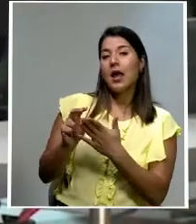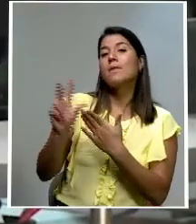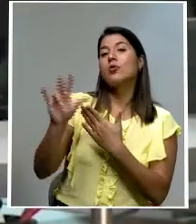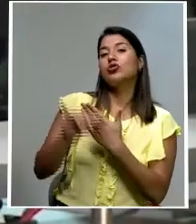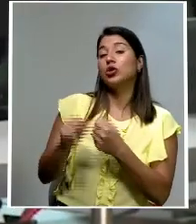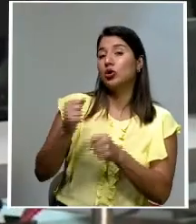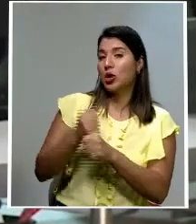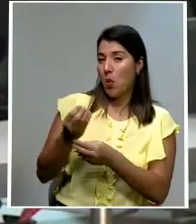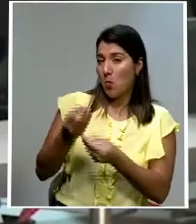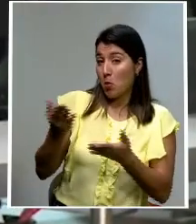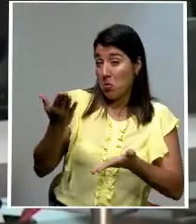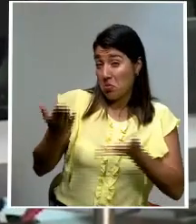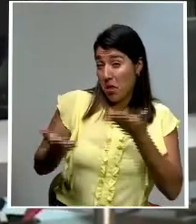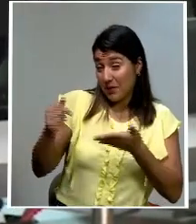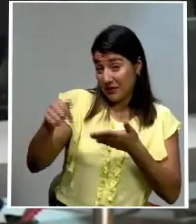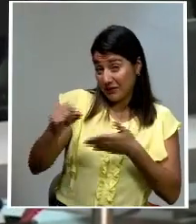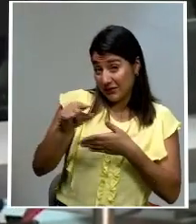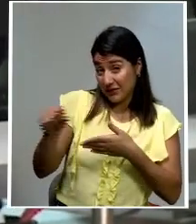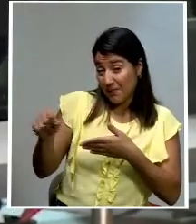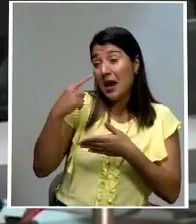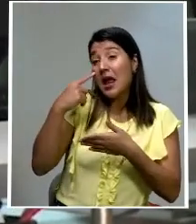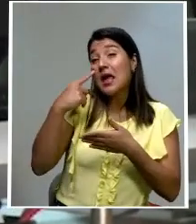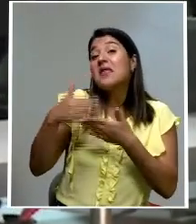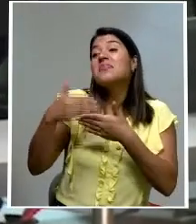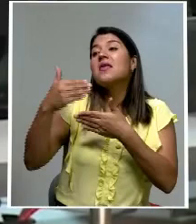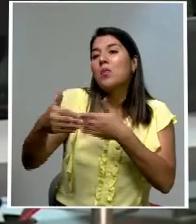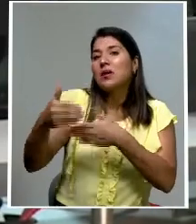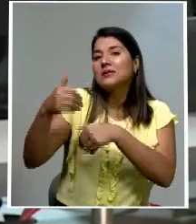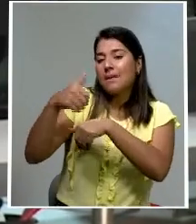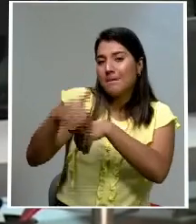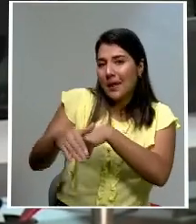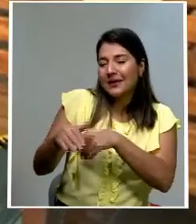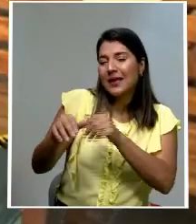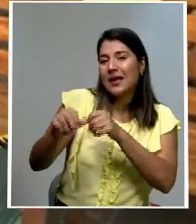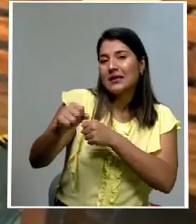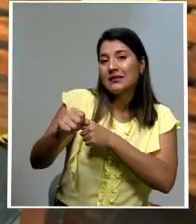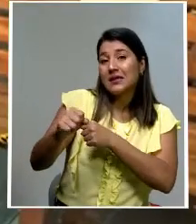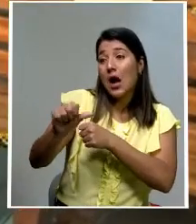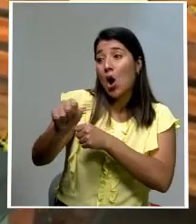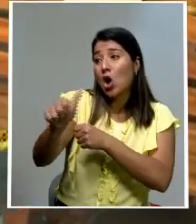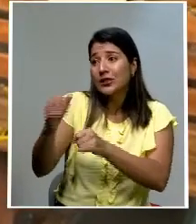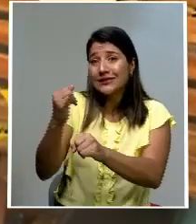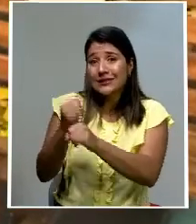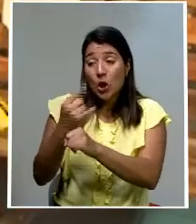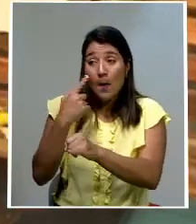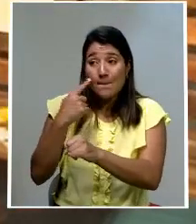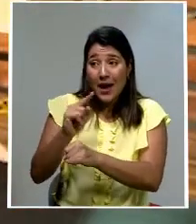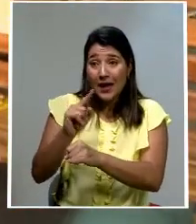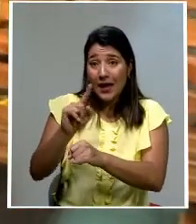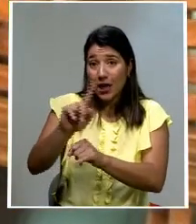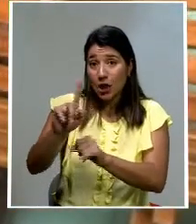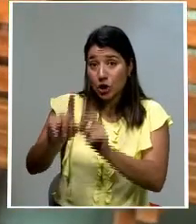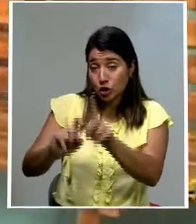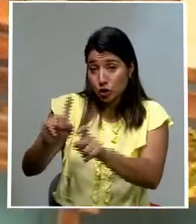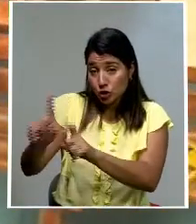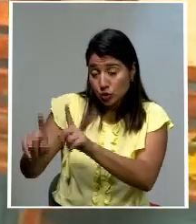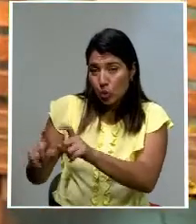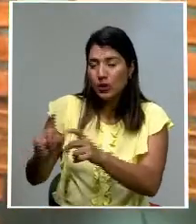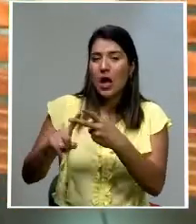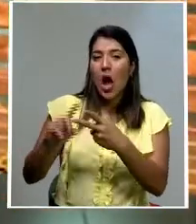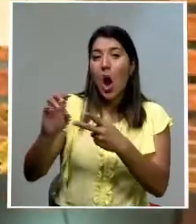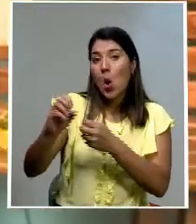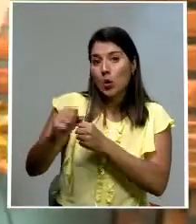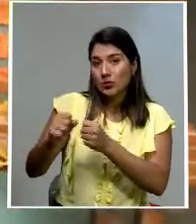esta semana, por lo menos para enviar a consulta y después venir con el primer debate y demás, ¿cuál es el tema prioritario a seguir? Porque se ha